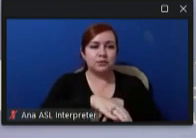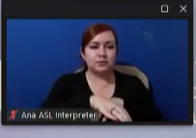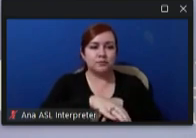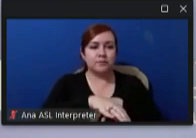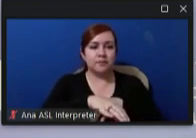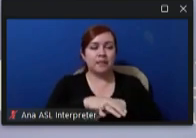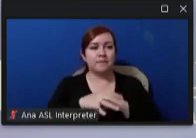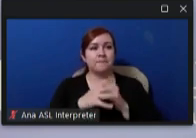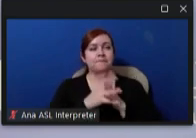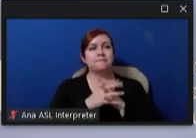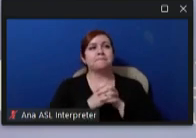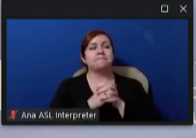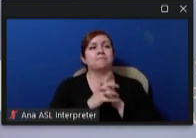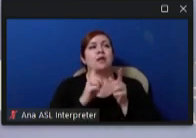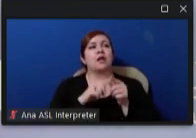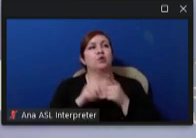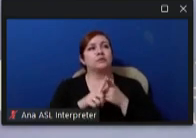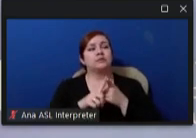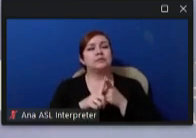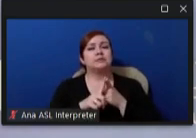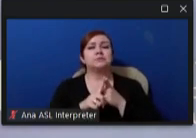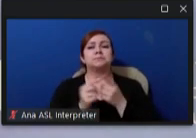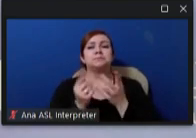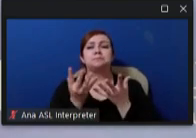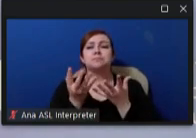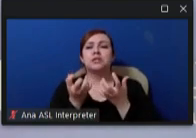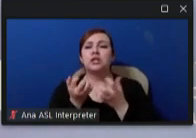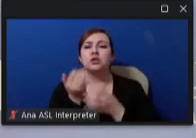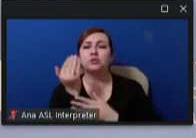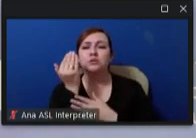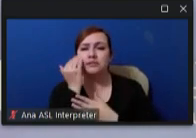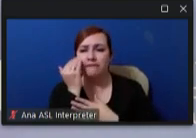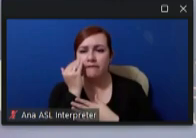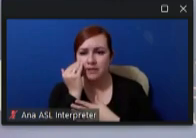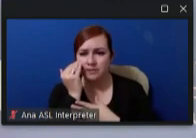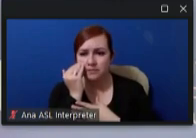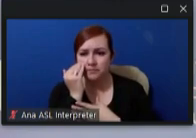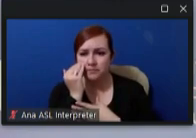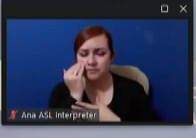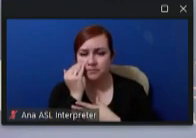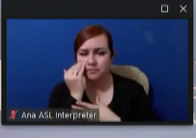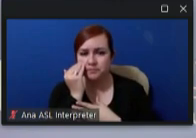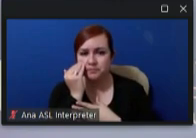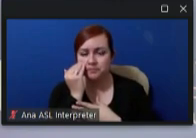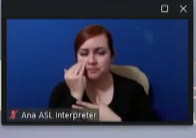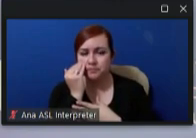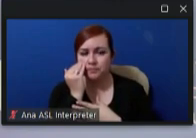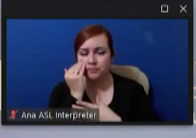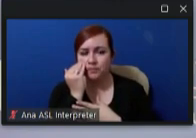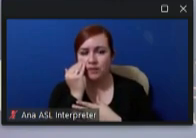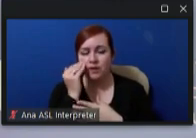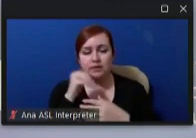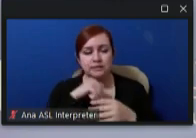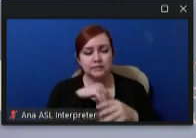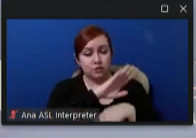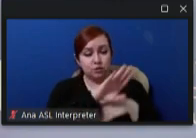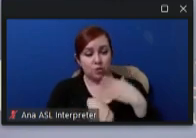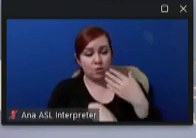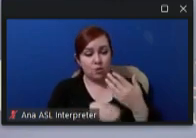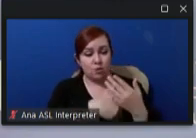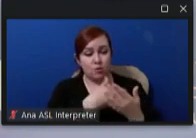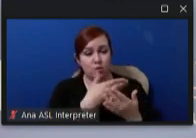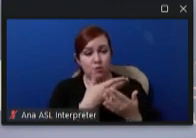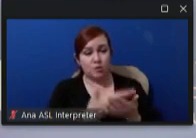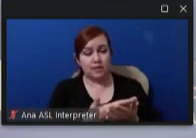me interesaría saber si en toda esta preparación